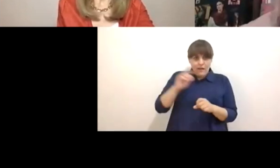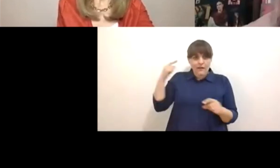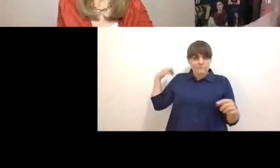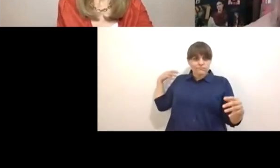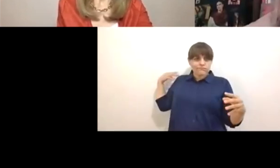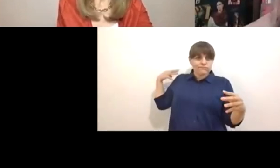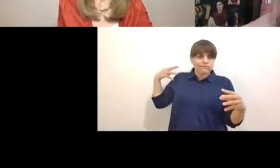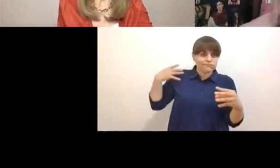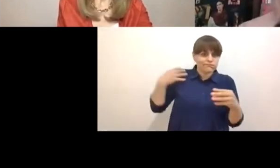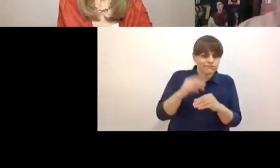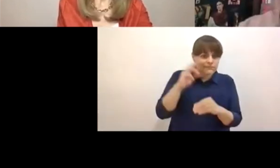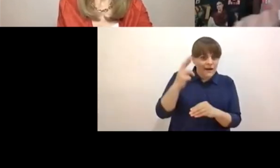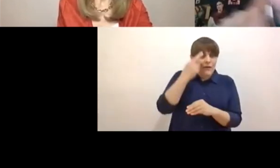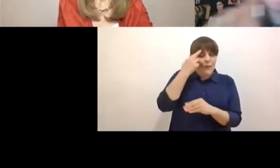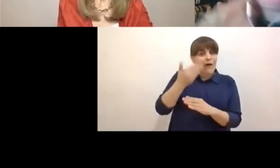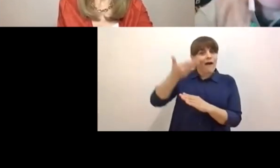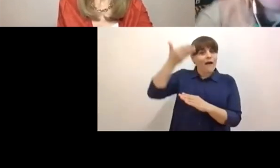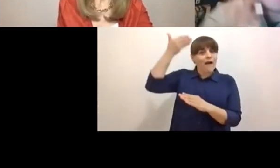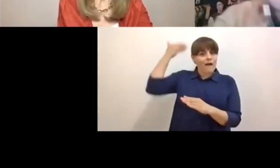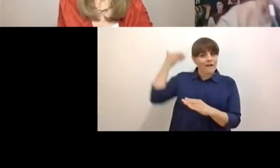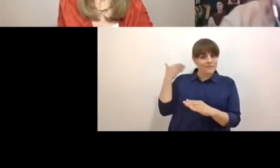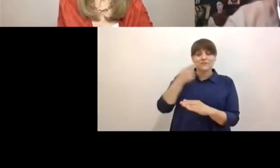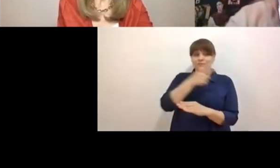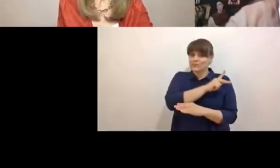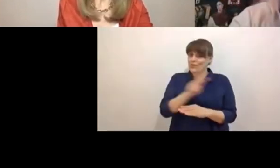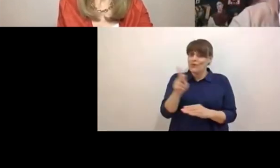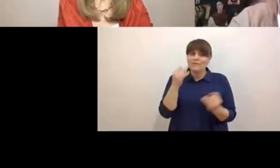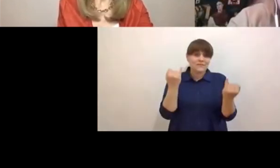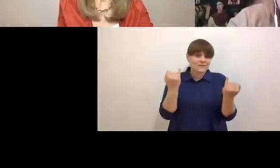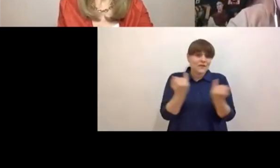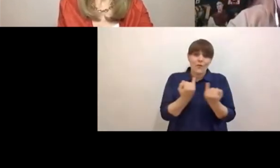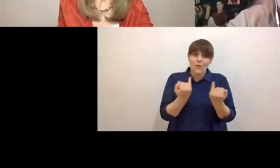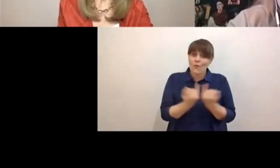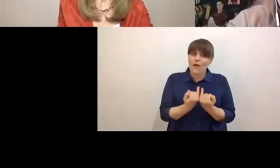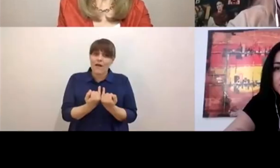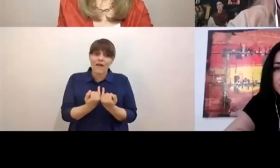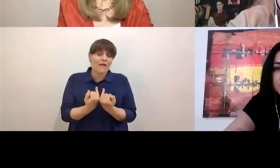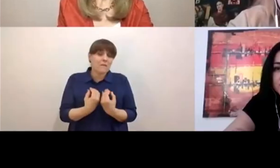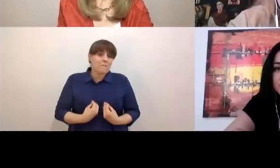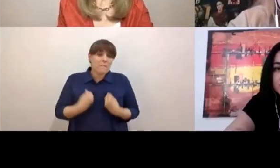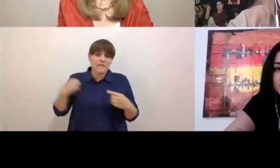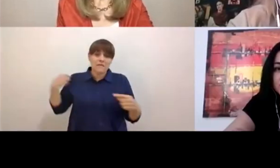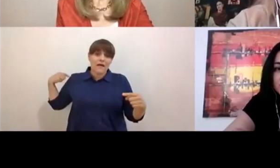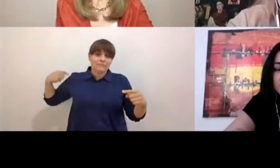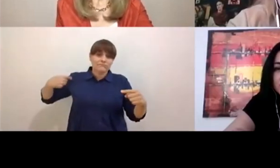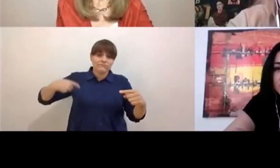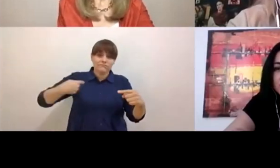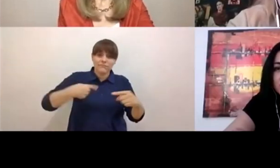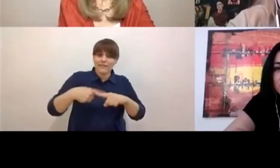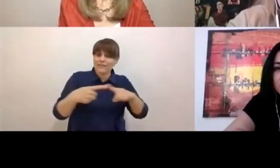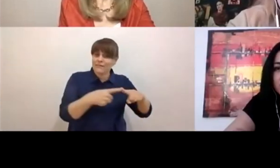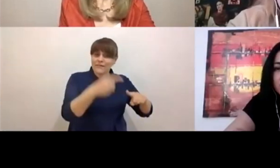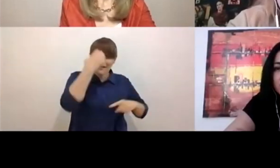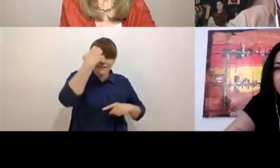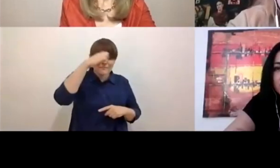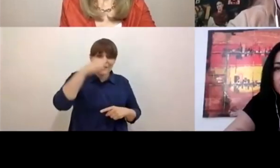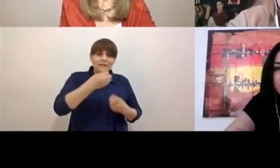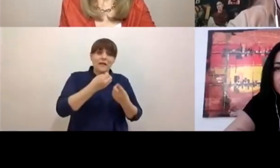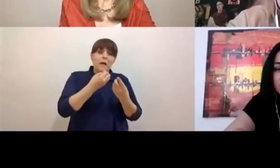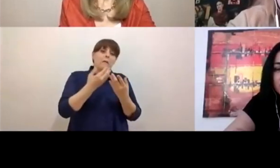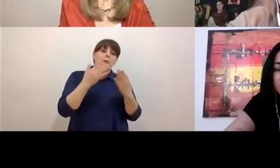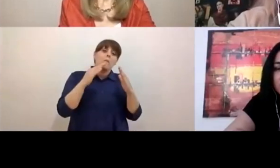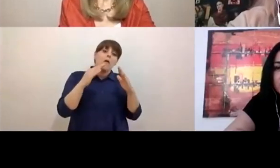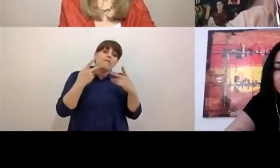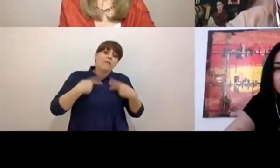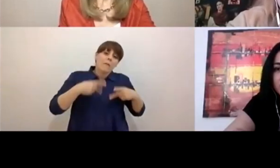hemos atravesado, pues, pérdidas significativas en nuestra vida. Los niños muchas veces, pues, a temprana edad,